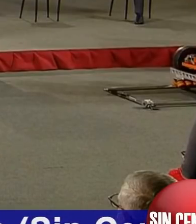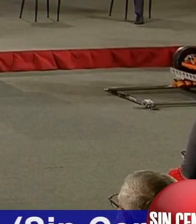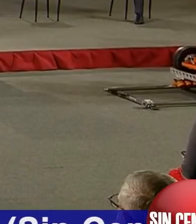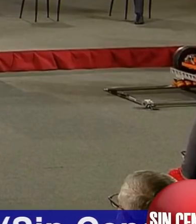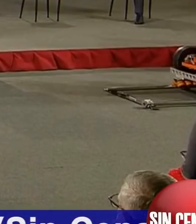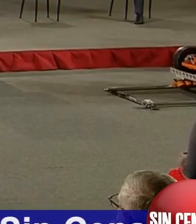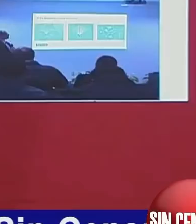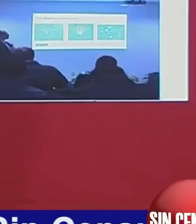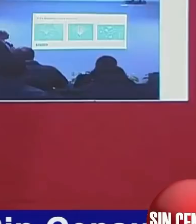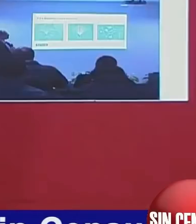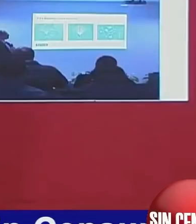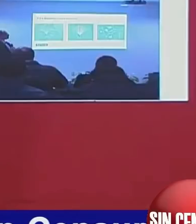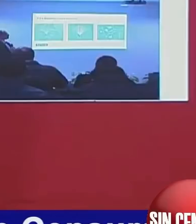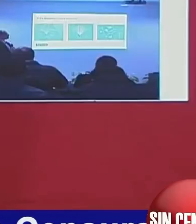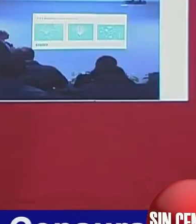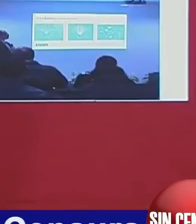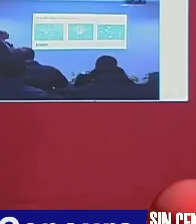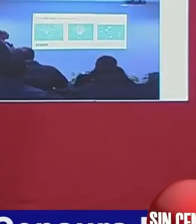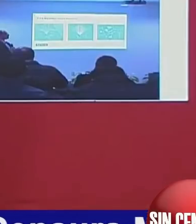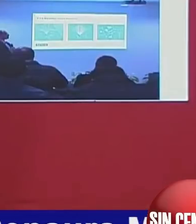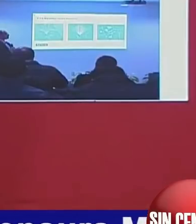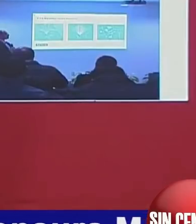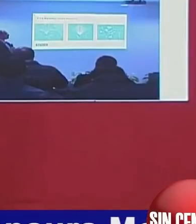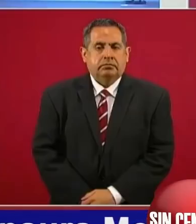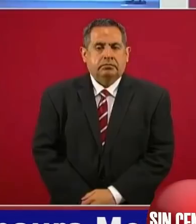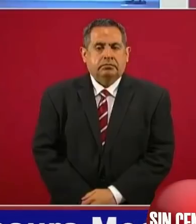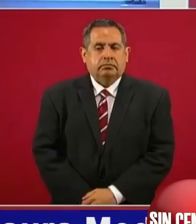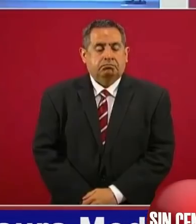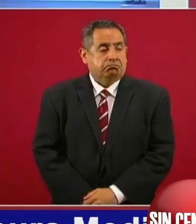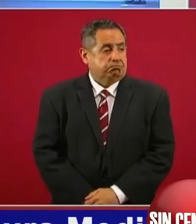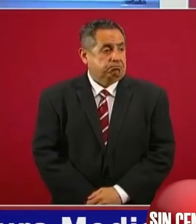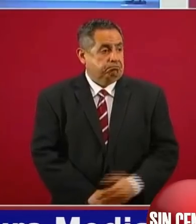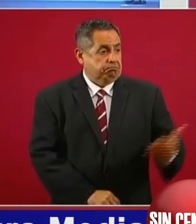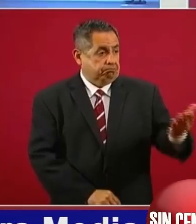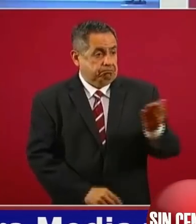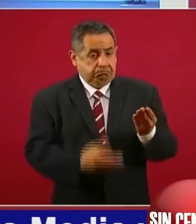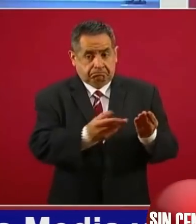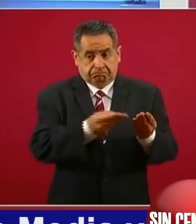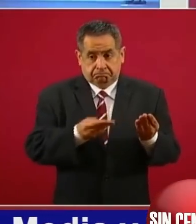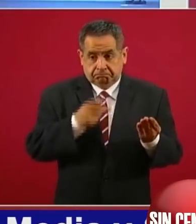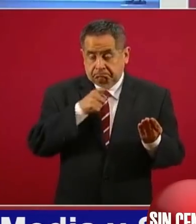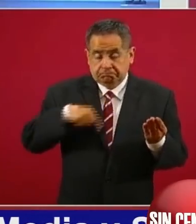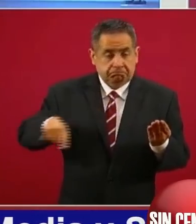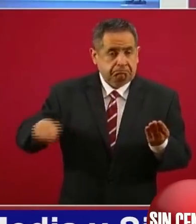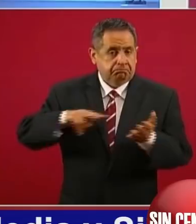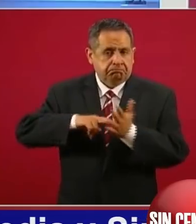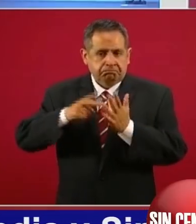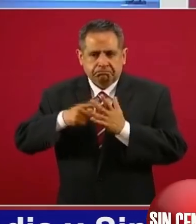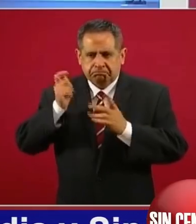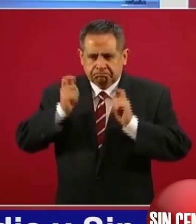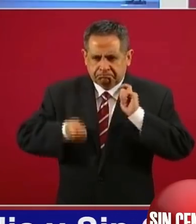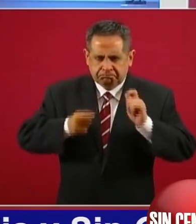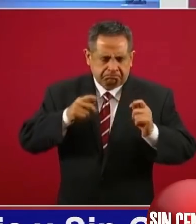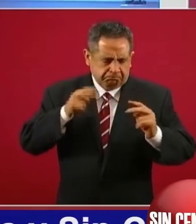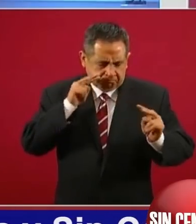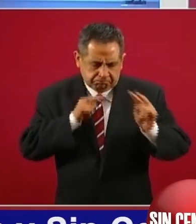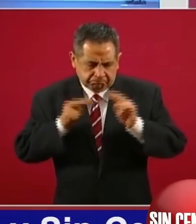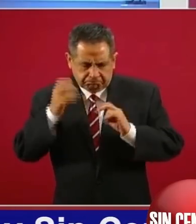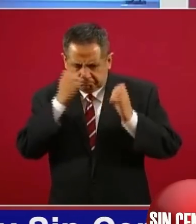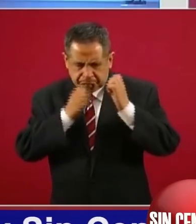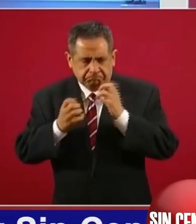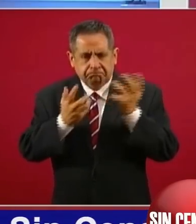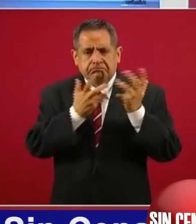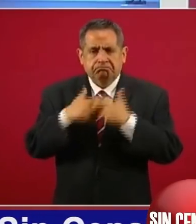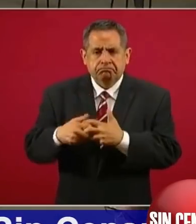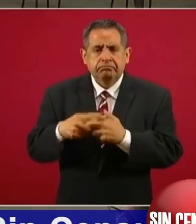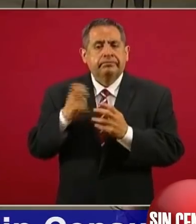estos puntos. Todas se tomaron en cuenta por parte de los técnicos de CENIAM, por los ingenieros de CENIAM y por los de NABLU, y así se